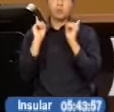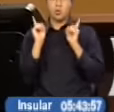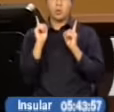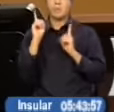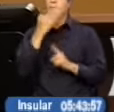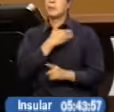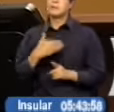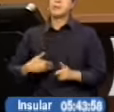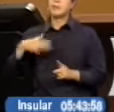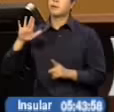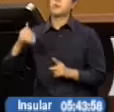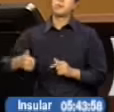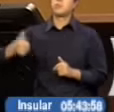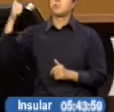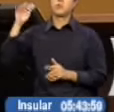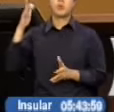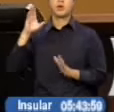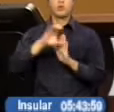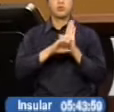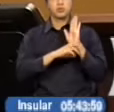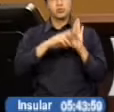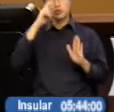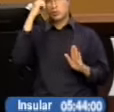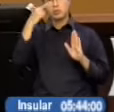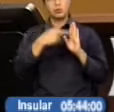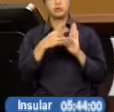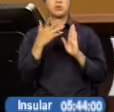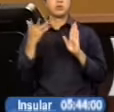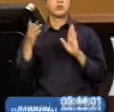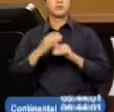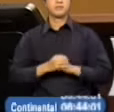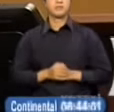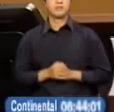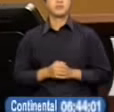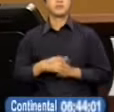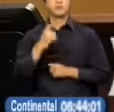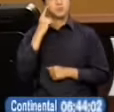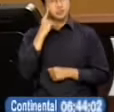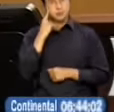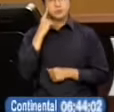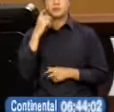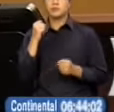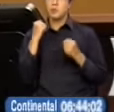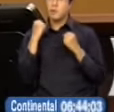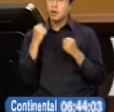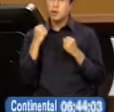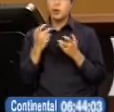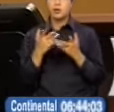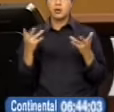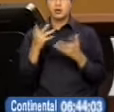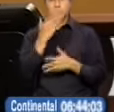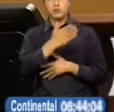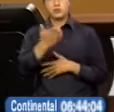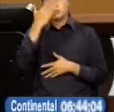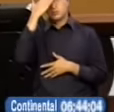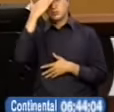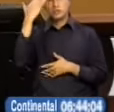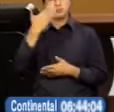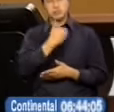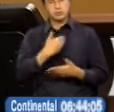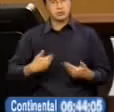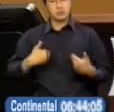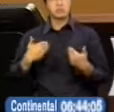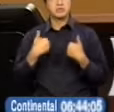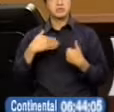presidente en nuestro superior destrozaron la constitución estamos enfrentando duros momentos pero ustedes conocen a este presidente